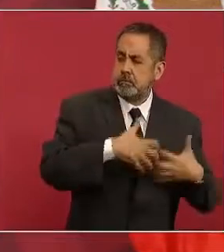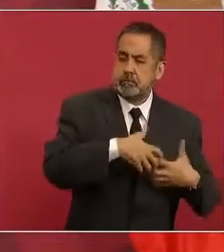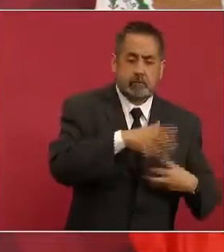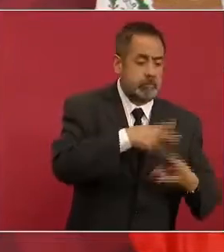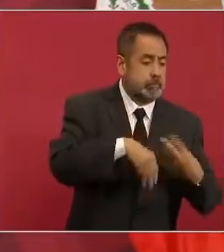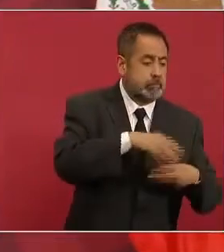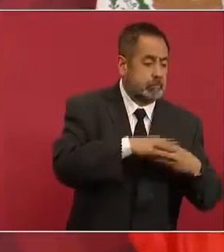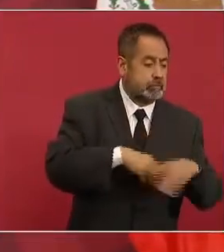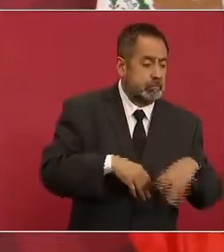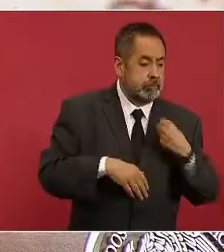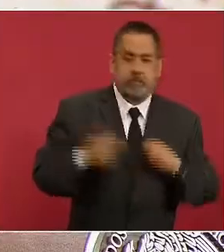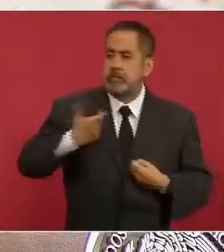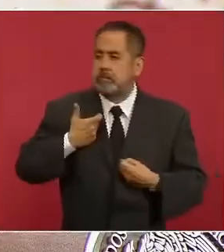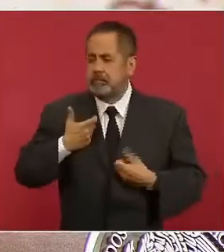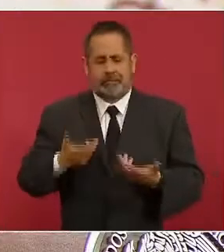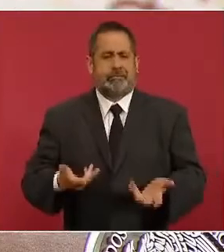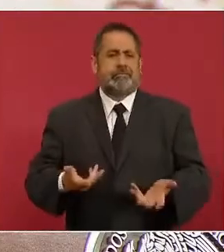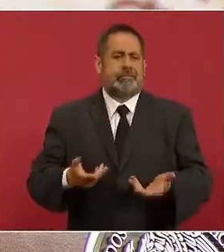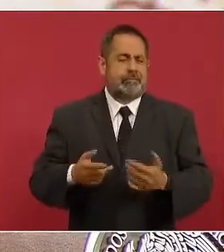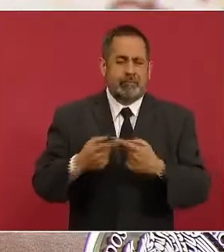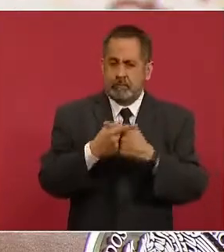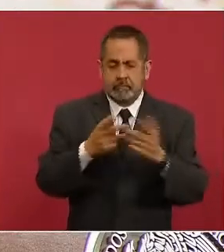grandes corporaciones.